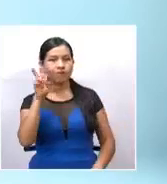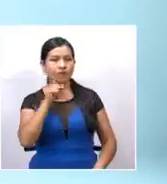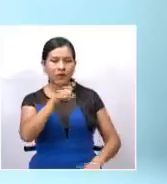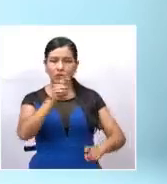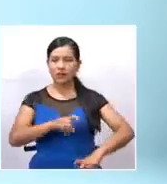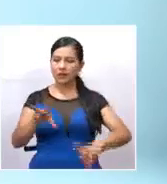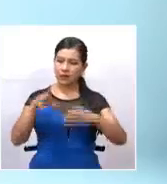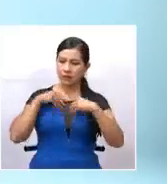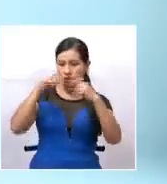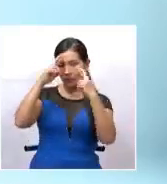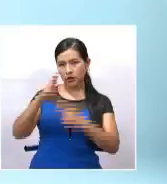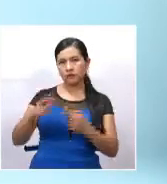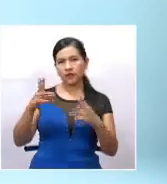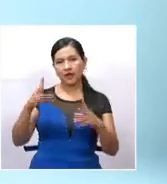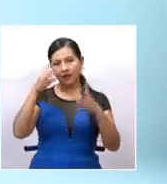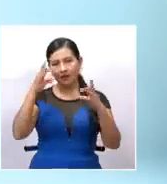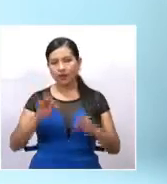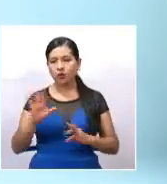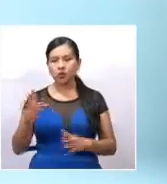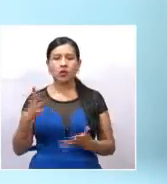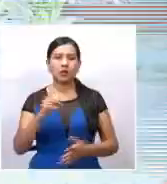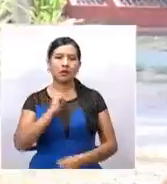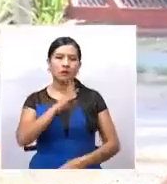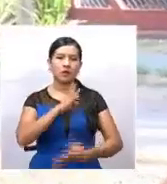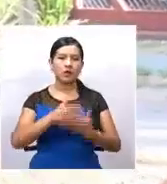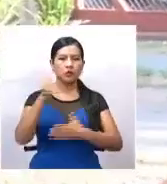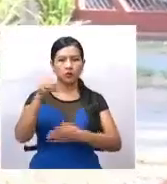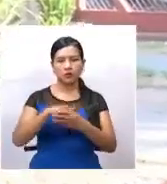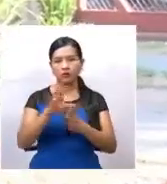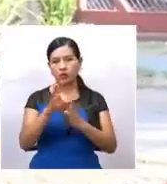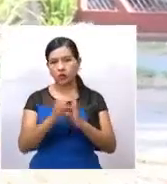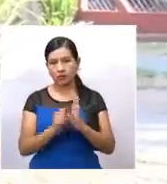Fallo del Tribunal Constitucional Plurinacional.